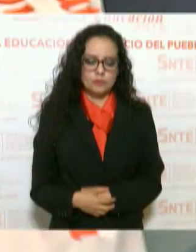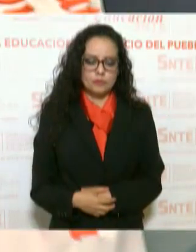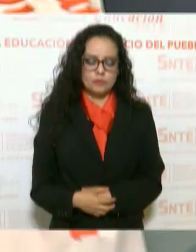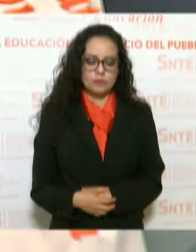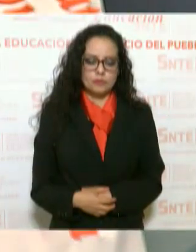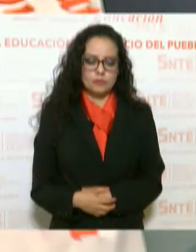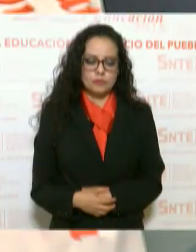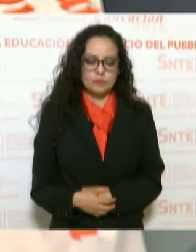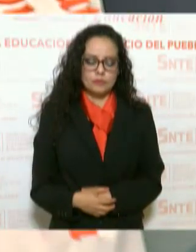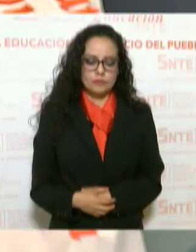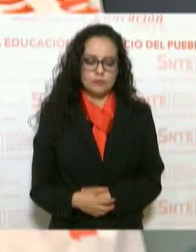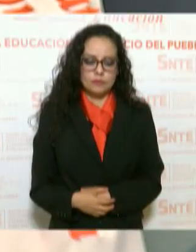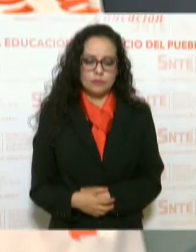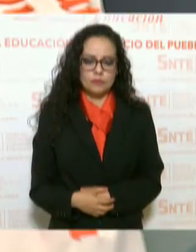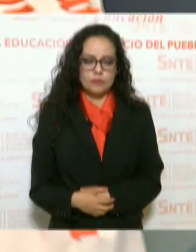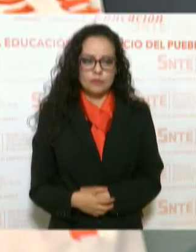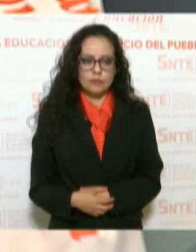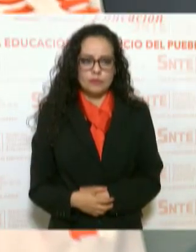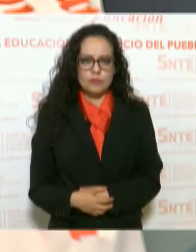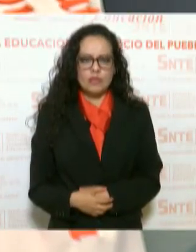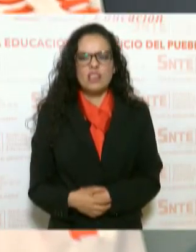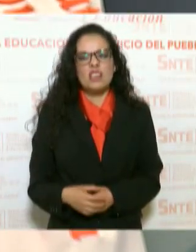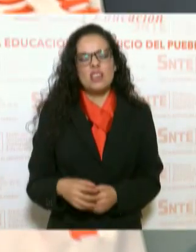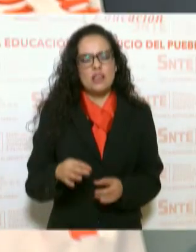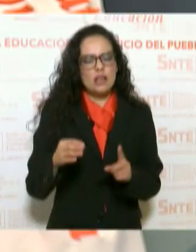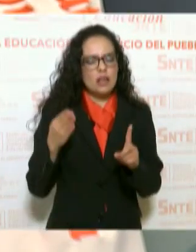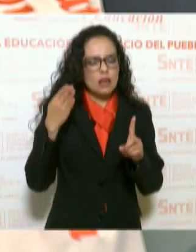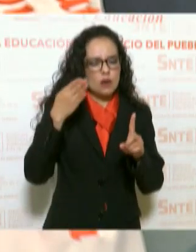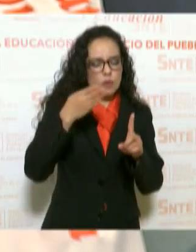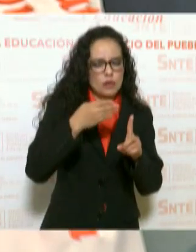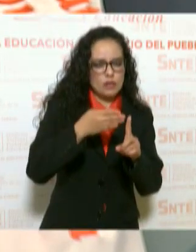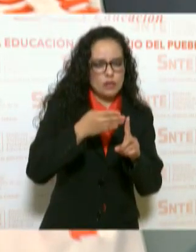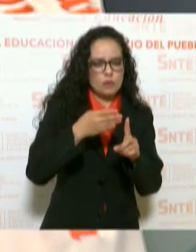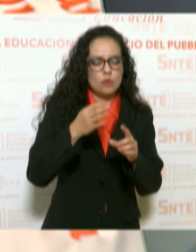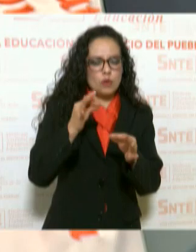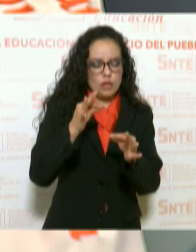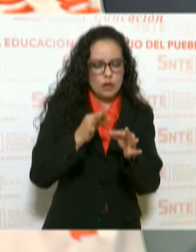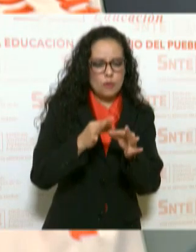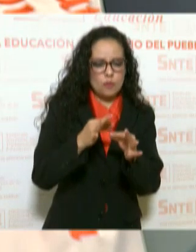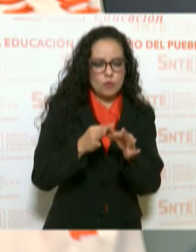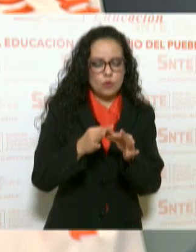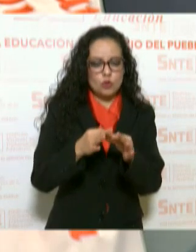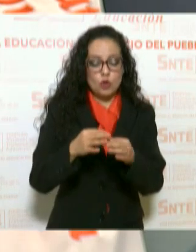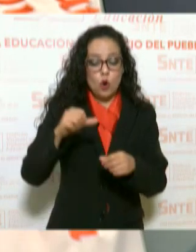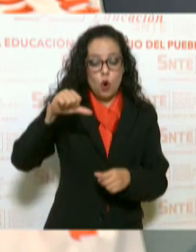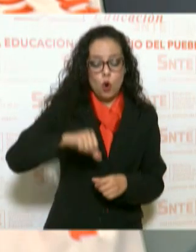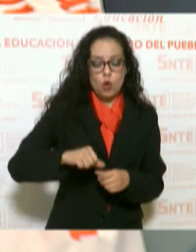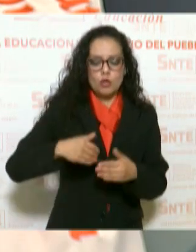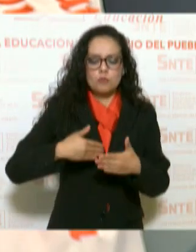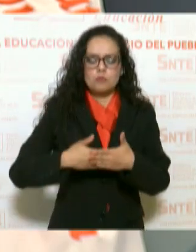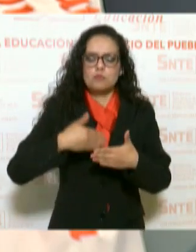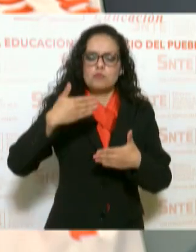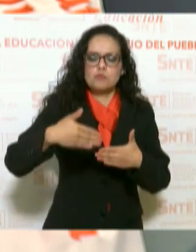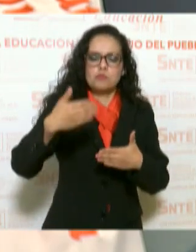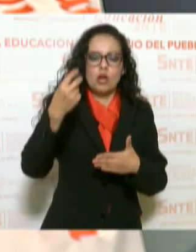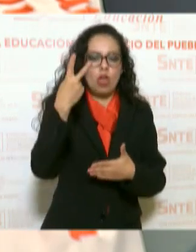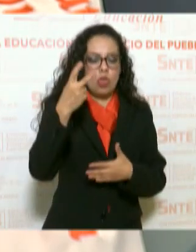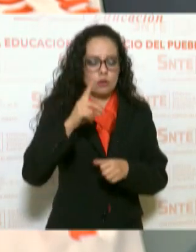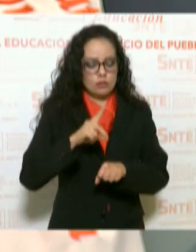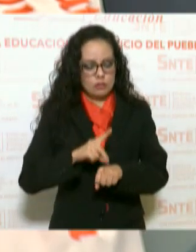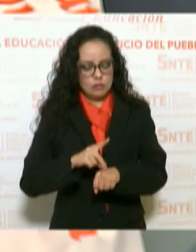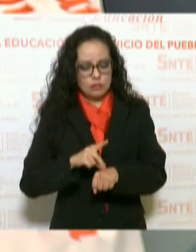y en torno a la cual hoy y los próximos 2 días estaremos dedicados a